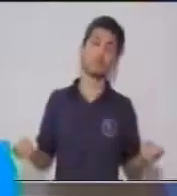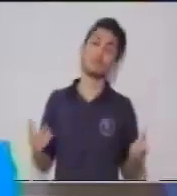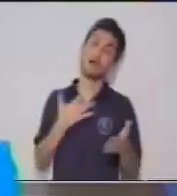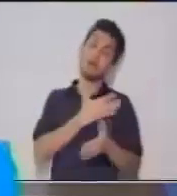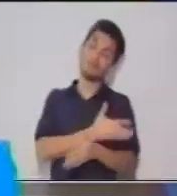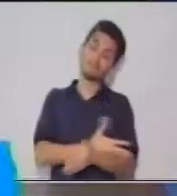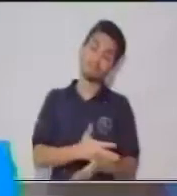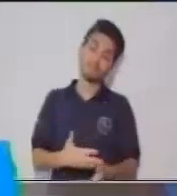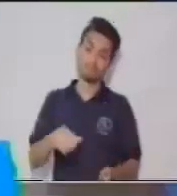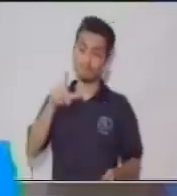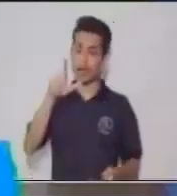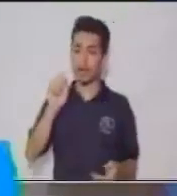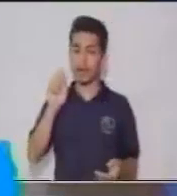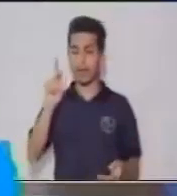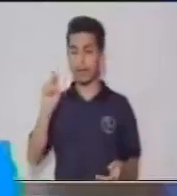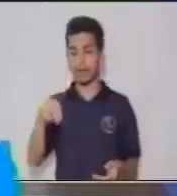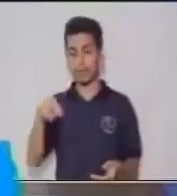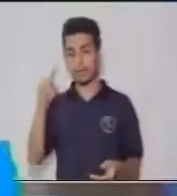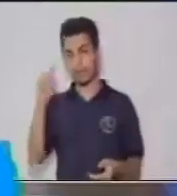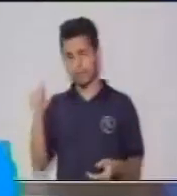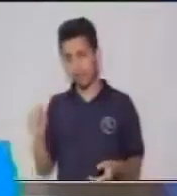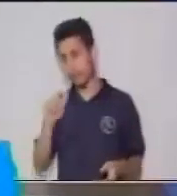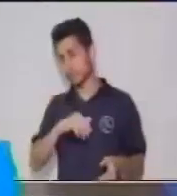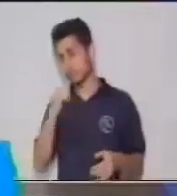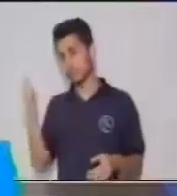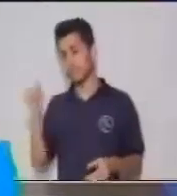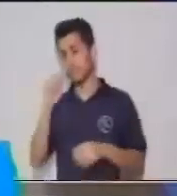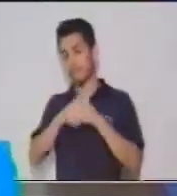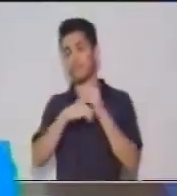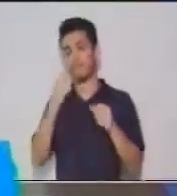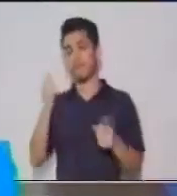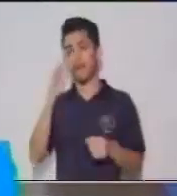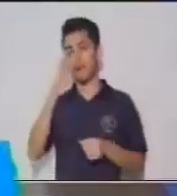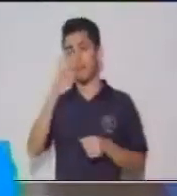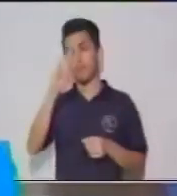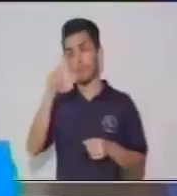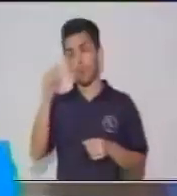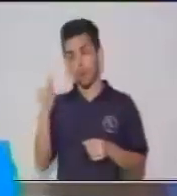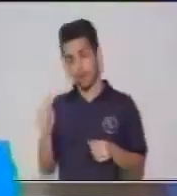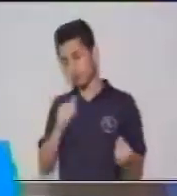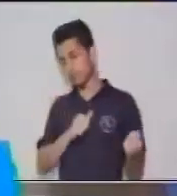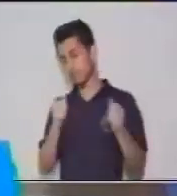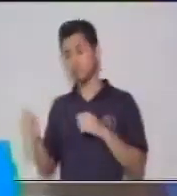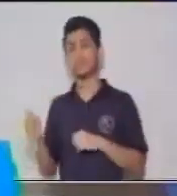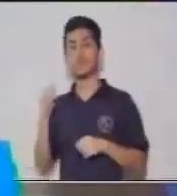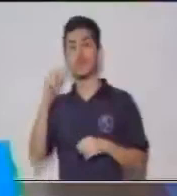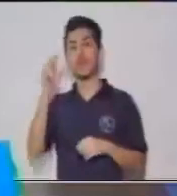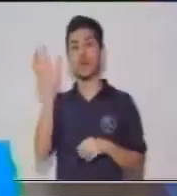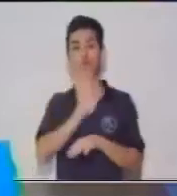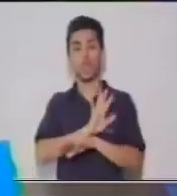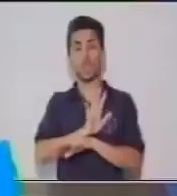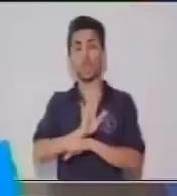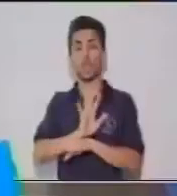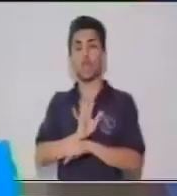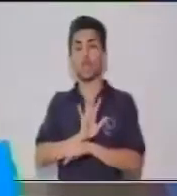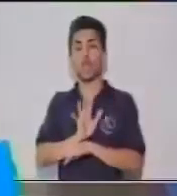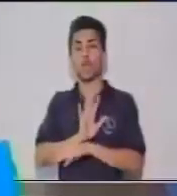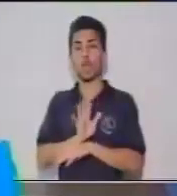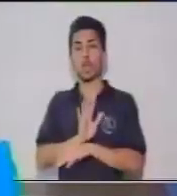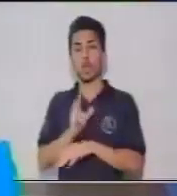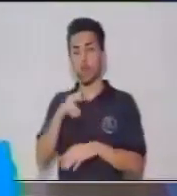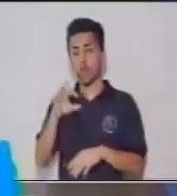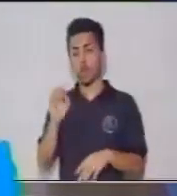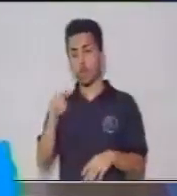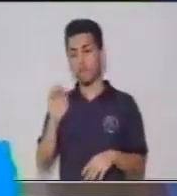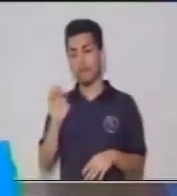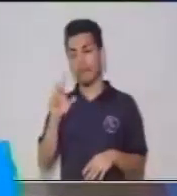las fábulas, las novelas. Acá usted puede ser el autor de toda esta historia